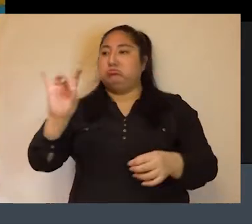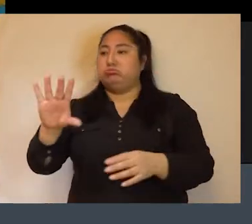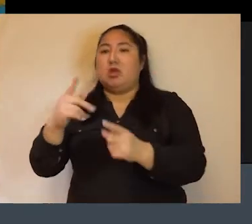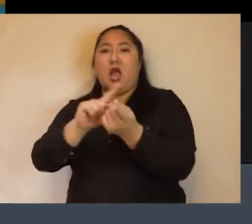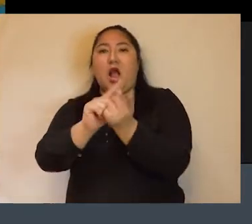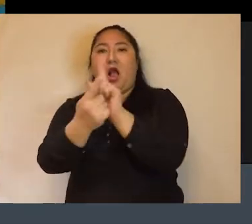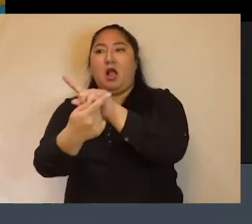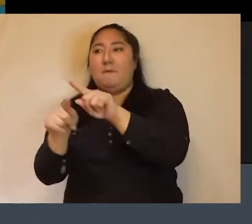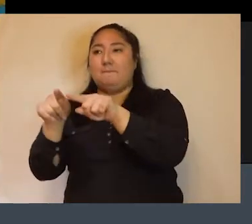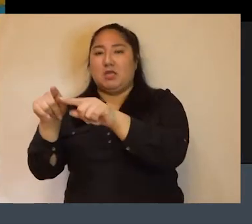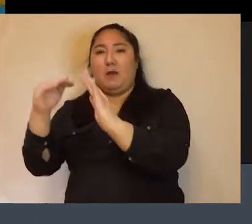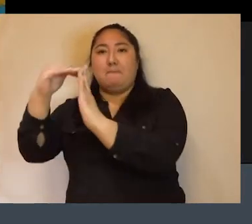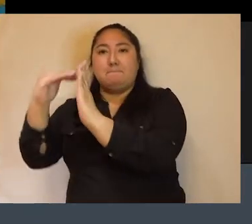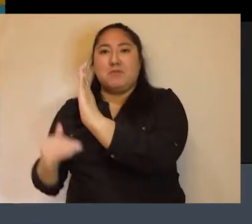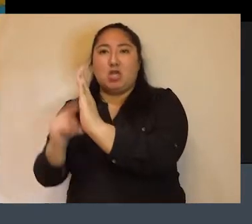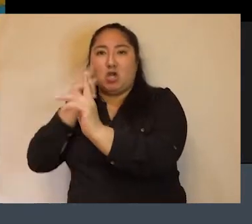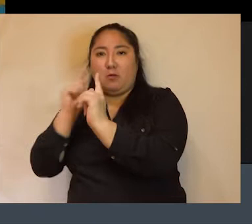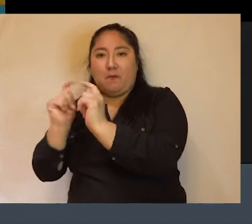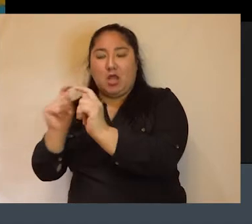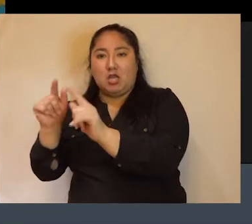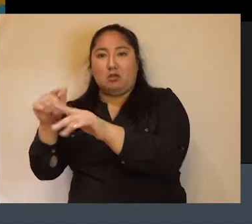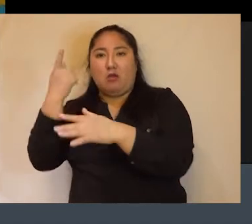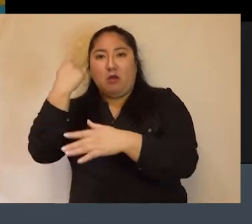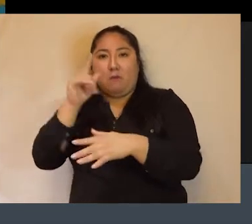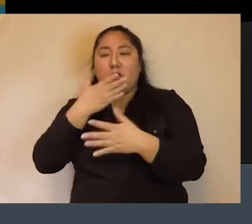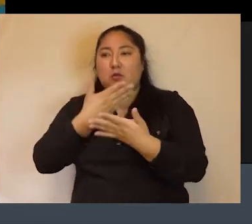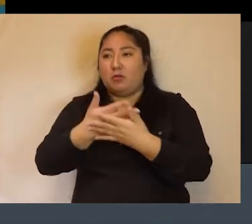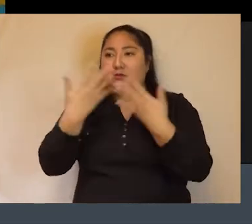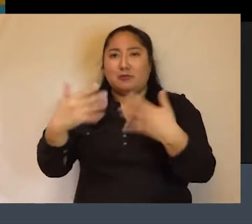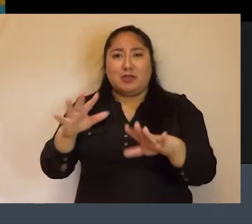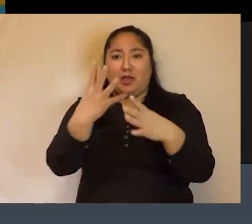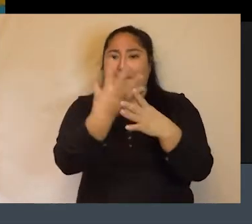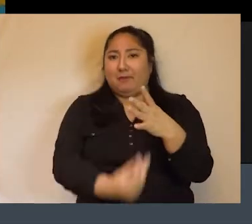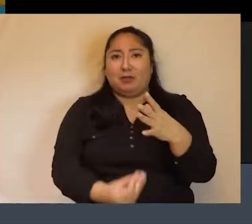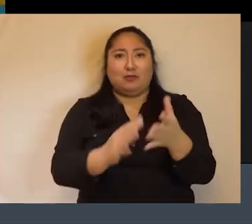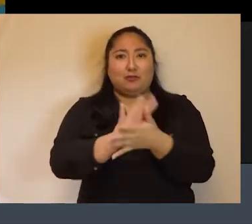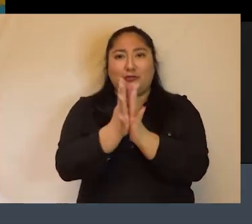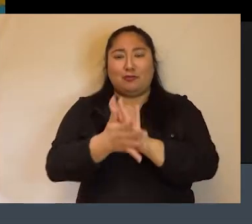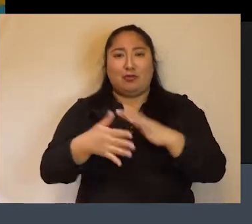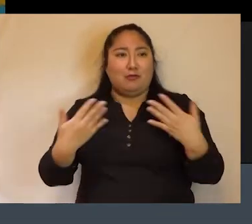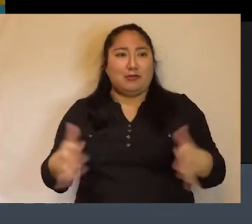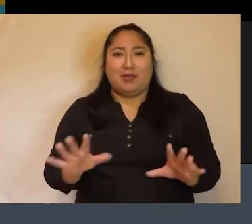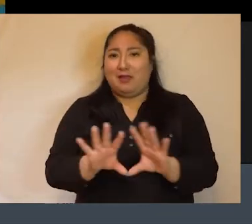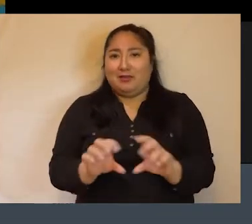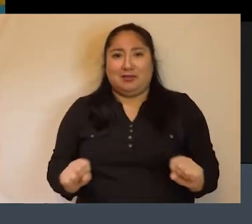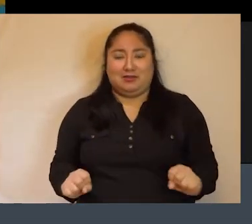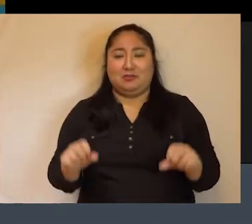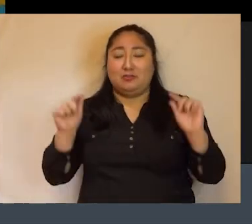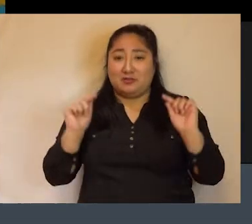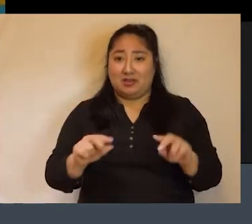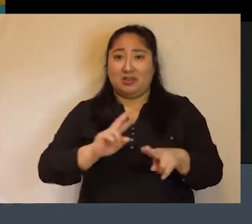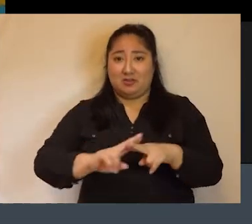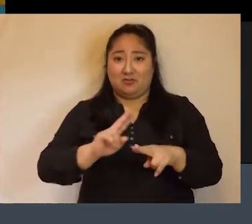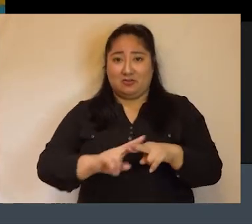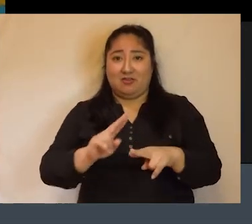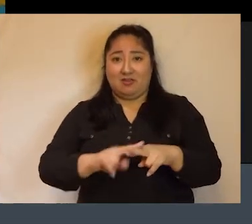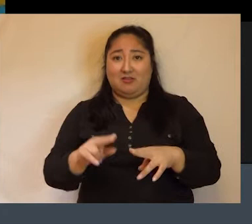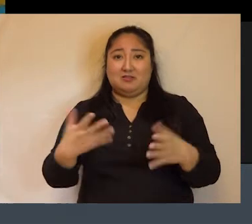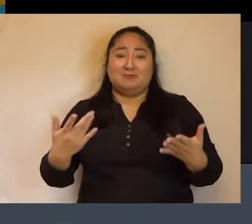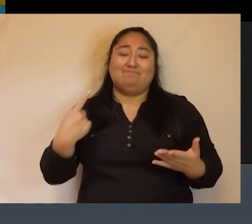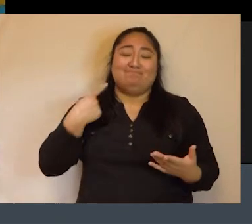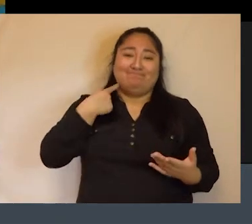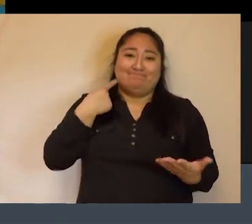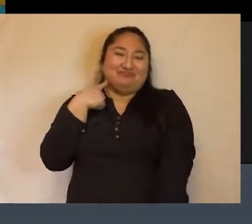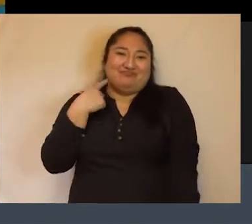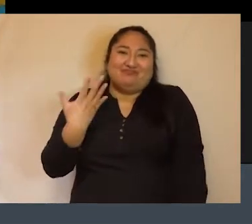y se van a fondos de menor riesgo, pero cuando ya las pérdidas están sancionadas. Y ahí lo que